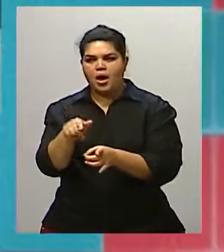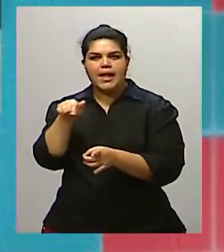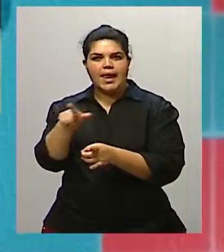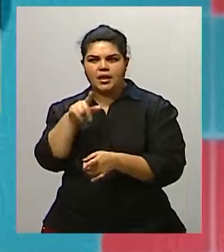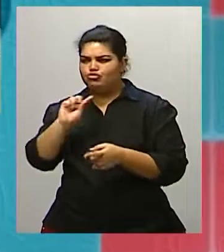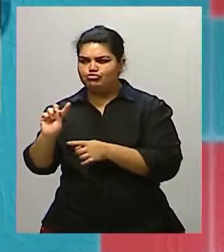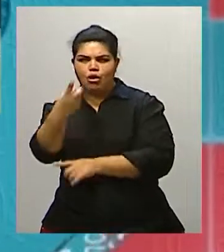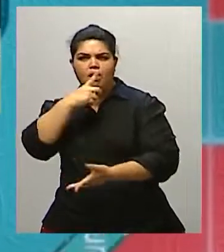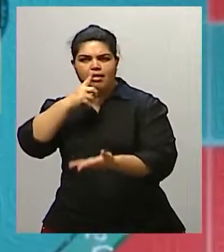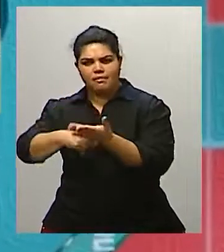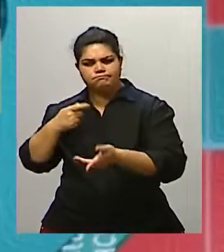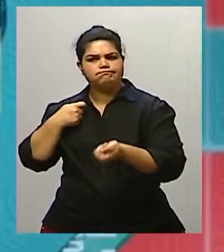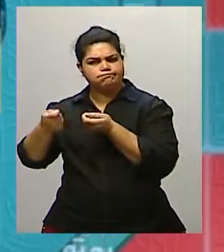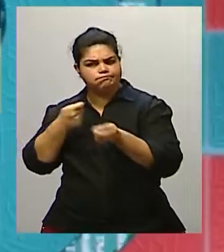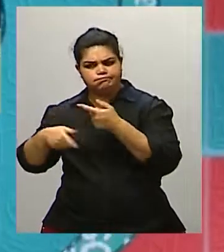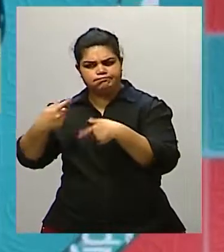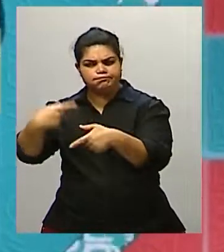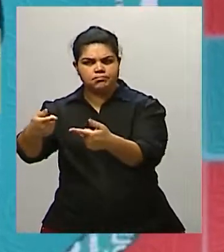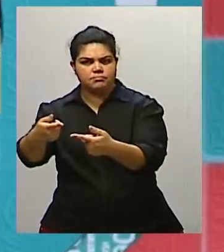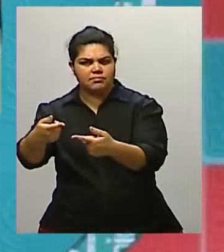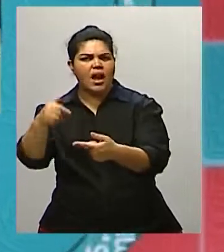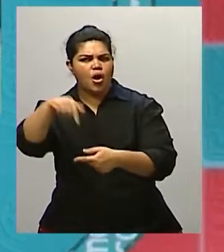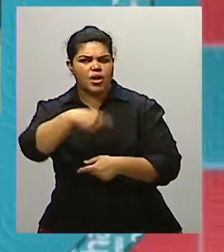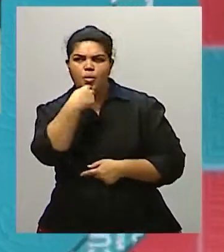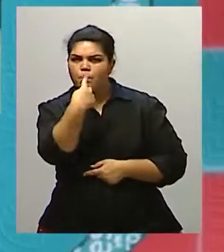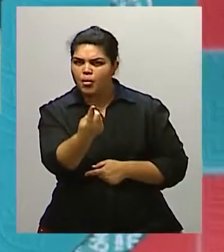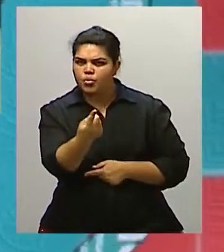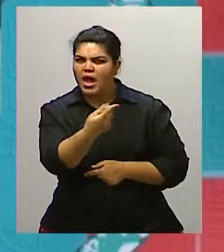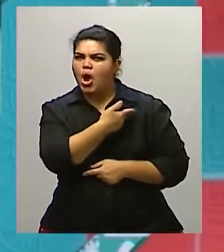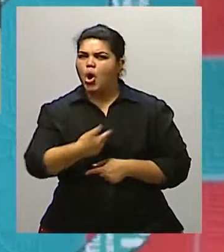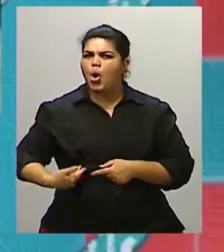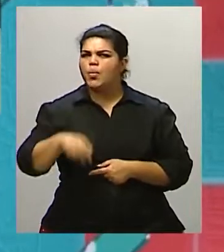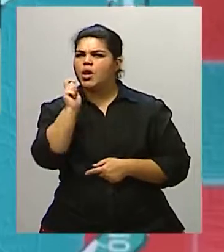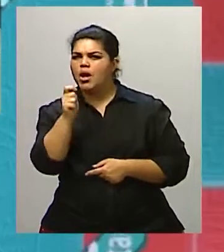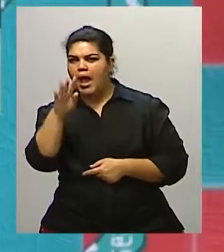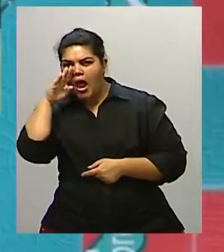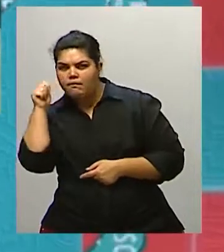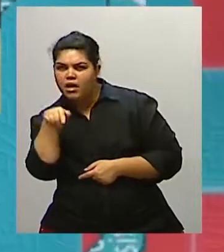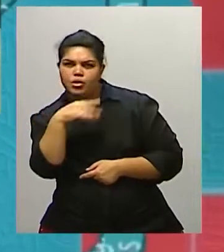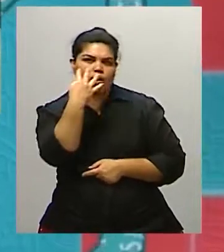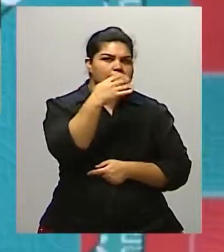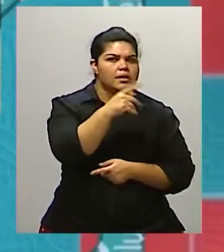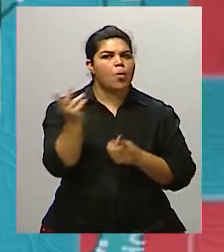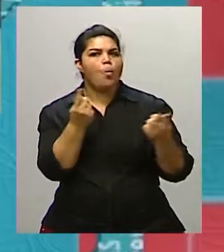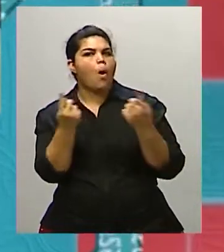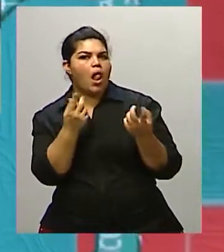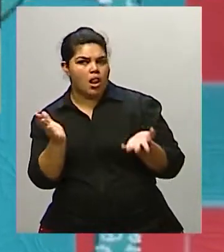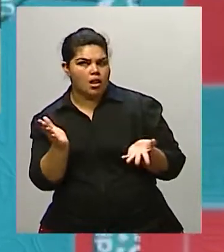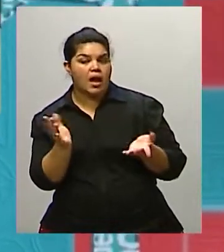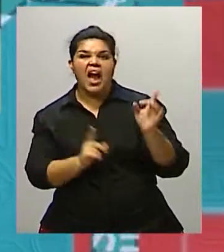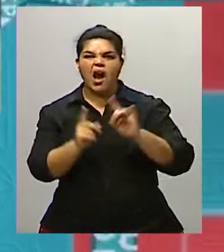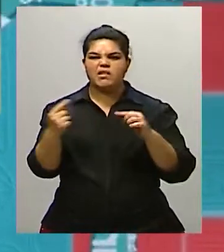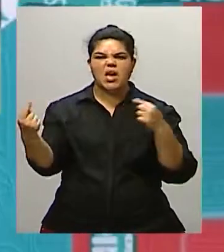un lado, de eso, de quién gobierna? Y además, ¿cómo está esa relación? ¿Está tensa? Más de una vez se ha dicho que no hablan. ¿Cuál